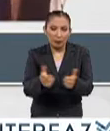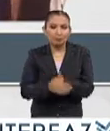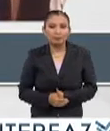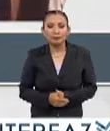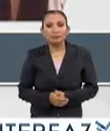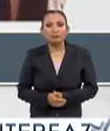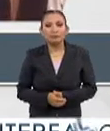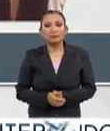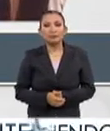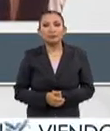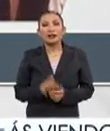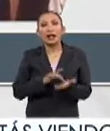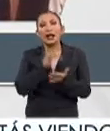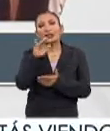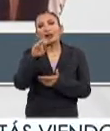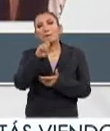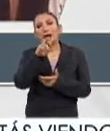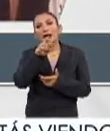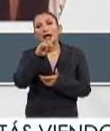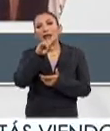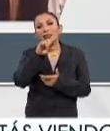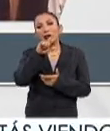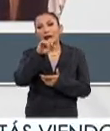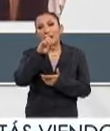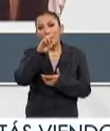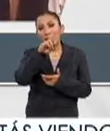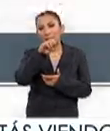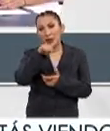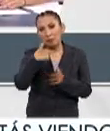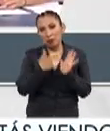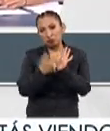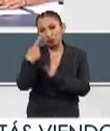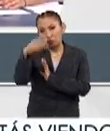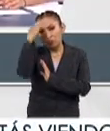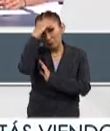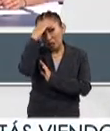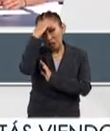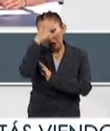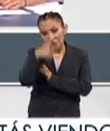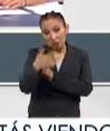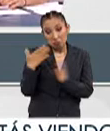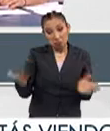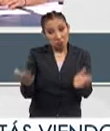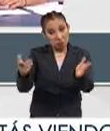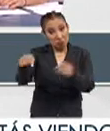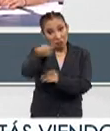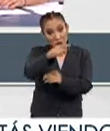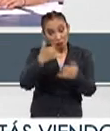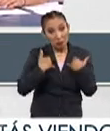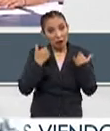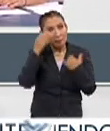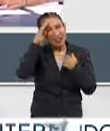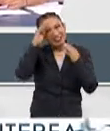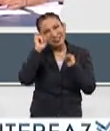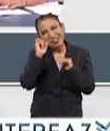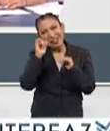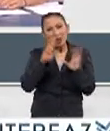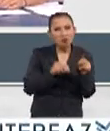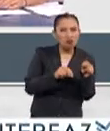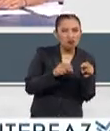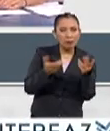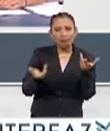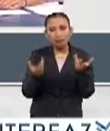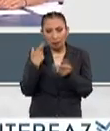posible. Gracias, María del Carmen, por habernos contado tu experiencia. Seguramente motivarás a muchos que están pensando, lo que están